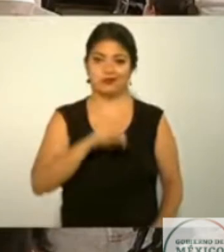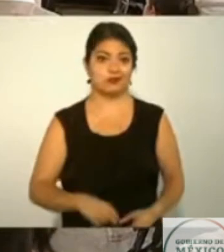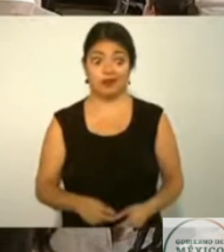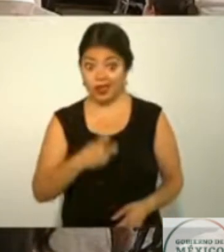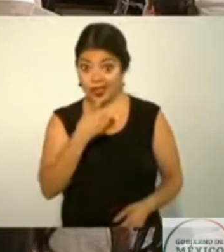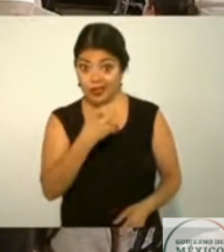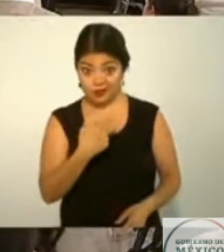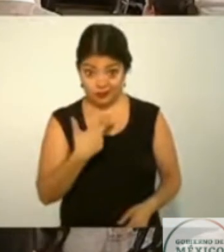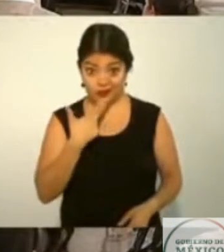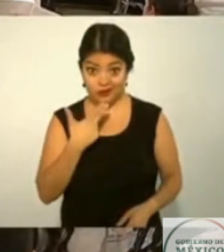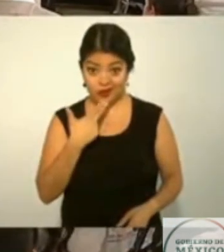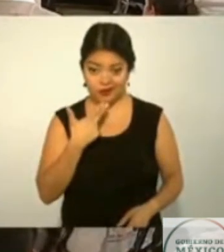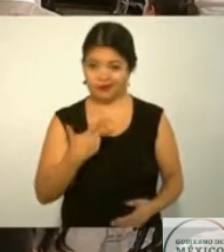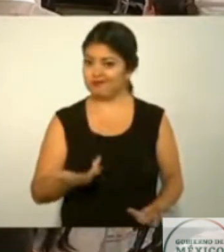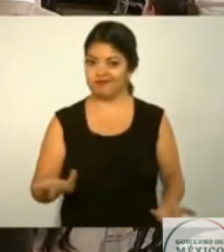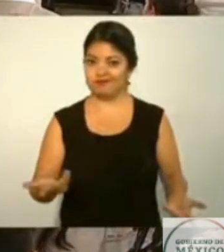funciona.